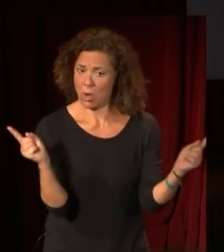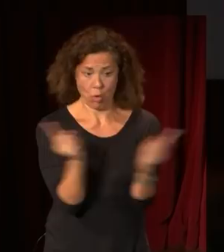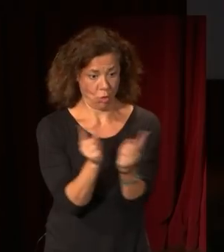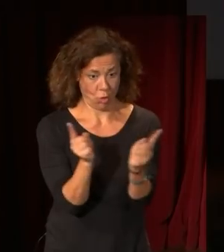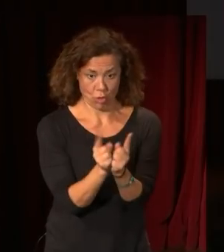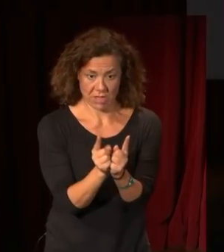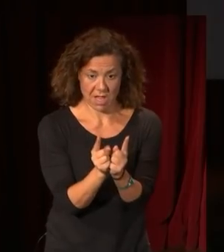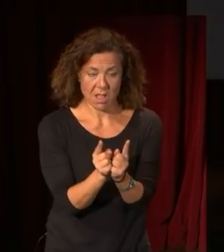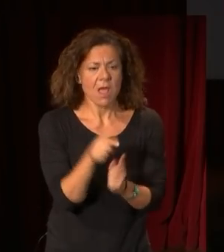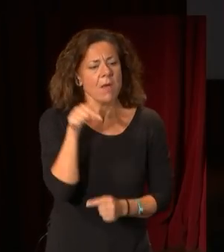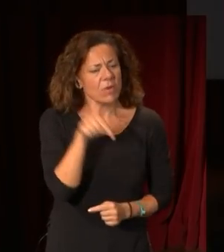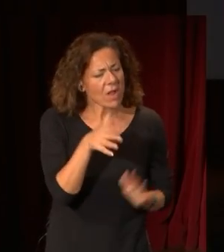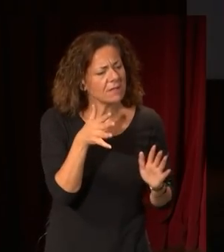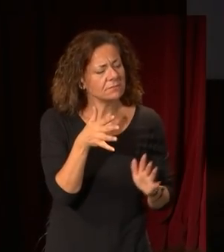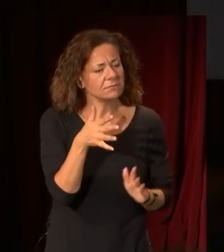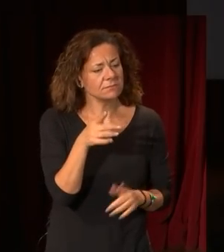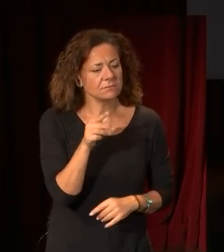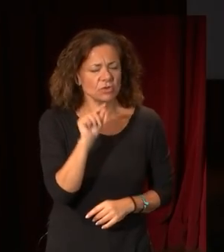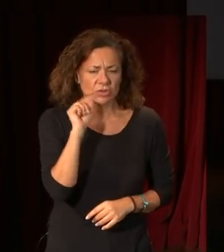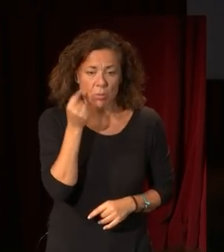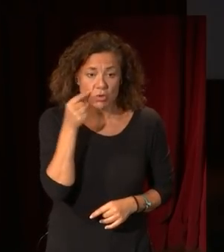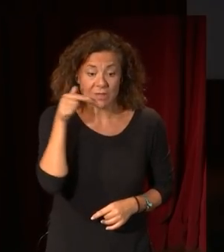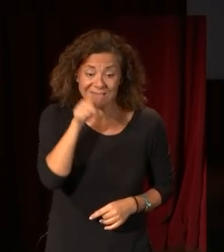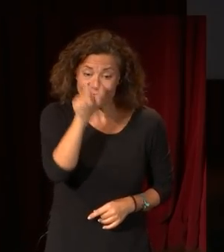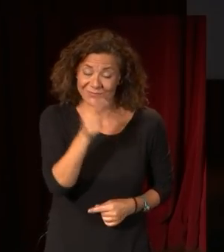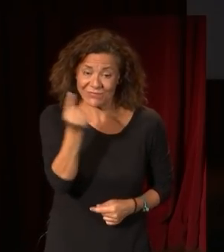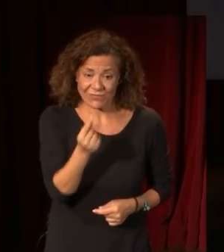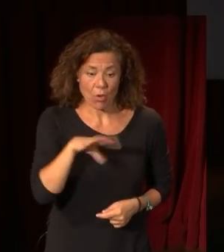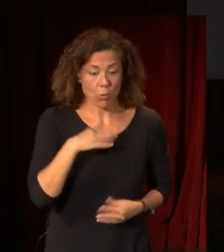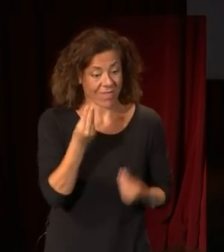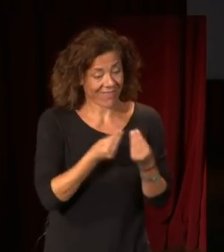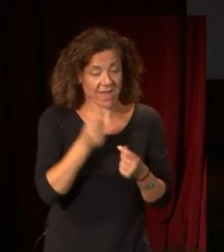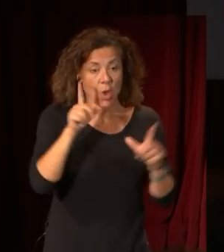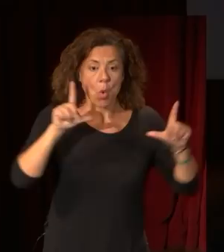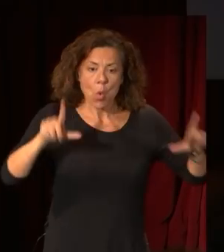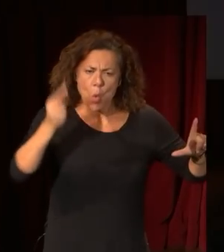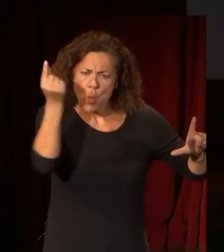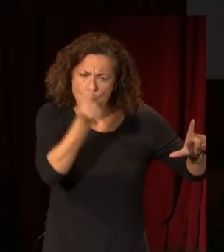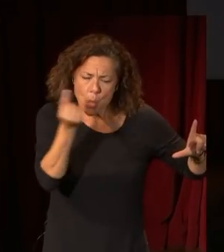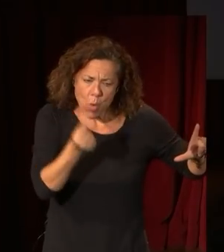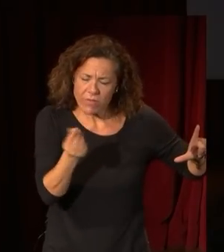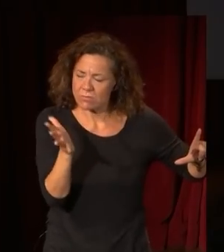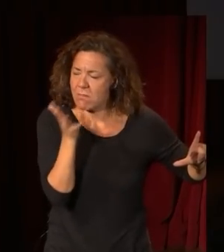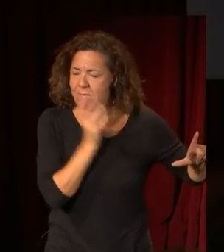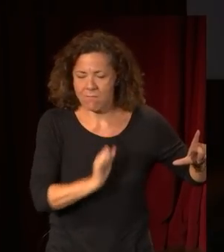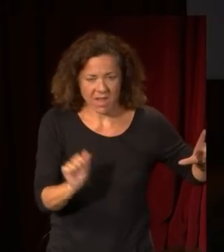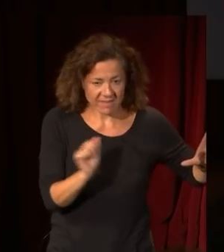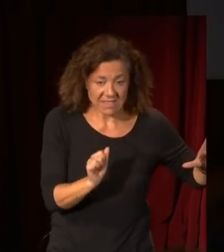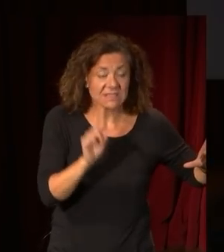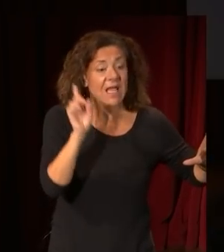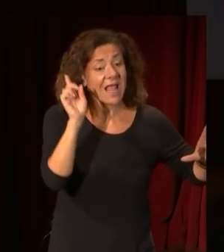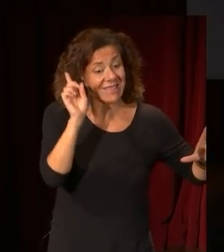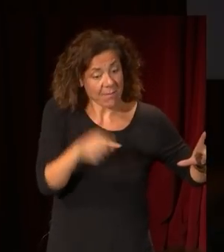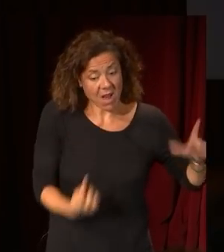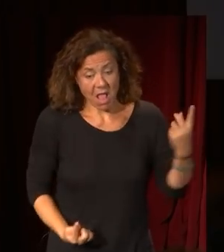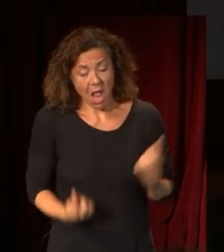en el que veremos que bermejo es capaz de realizar obras realmente fascinantes junto a